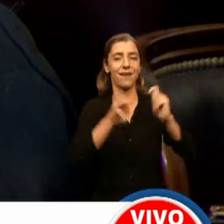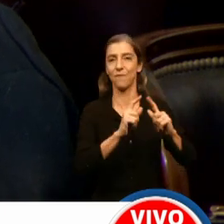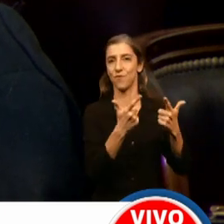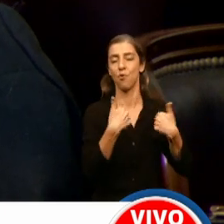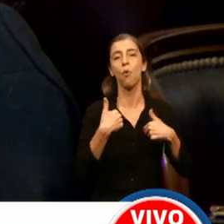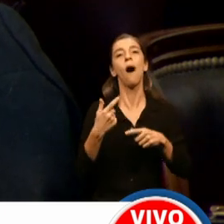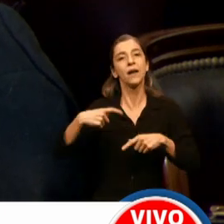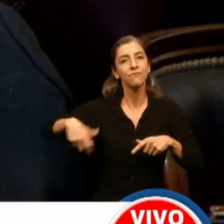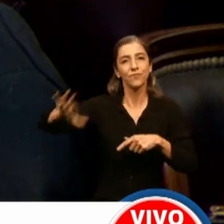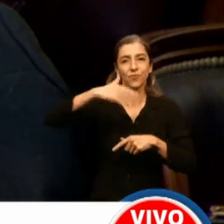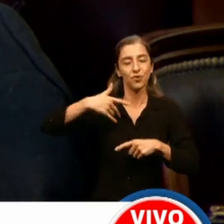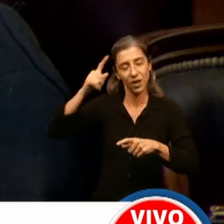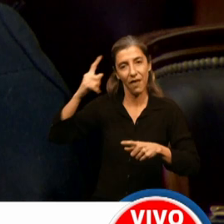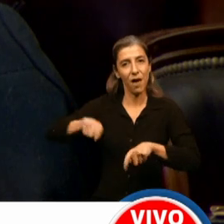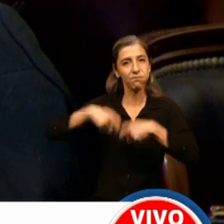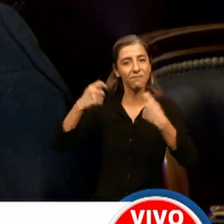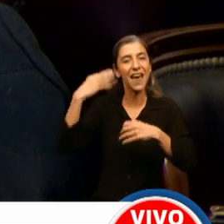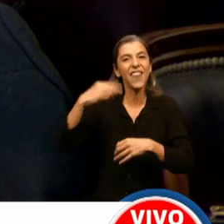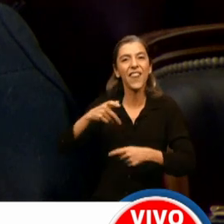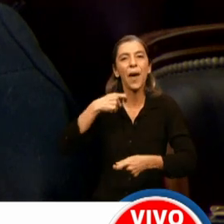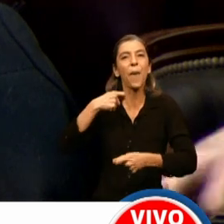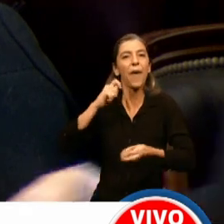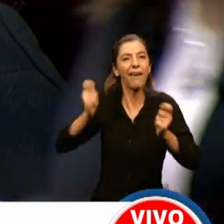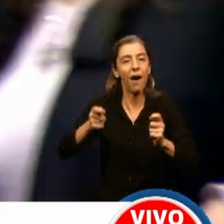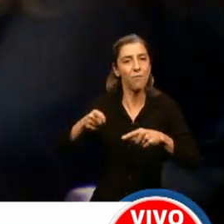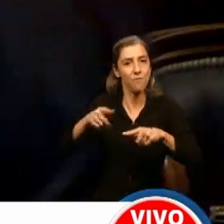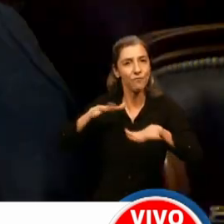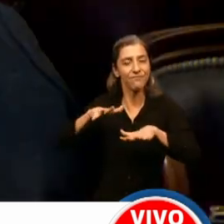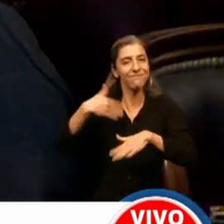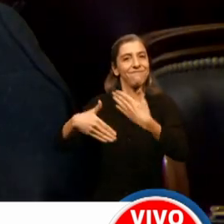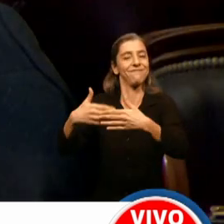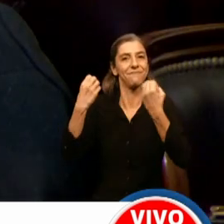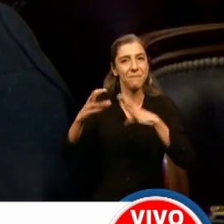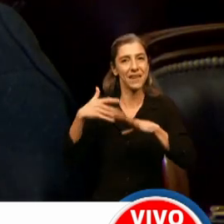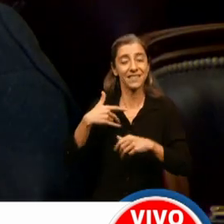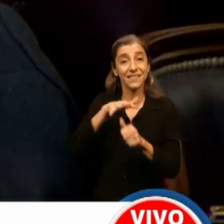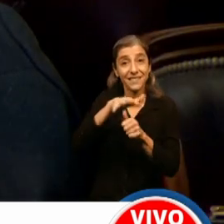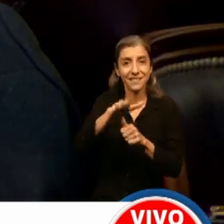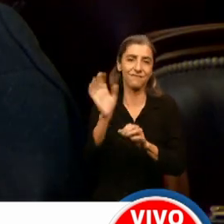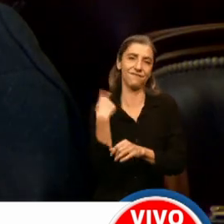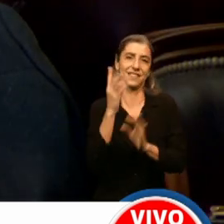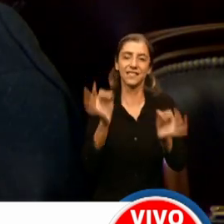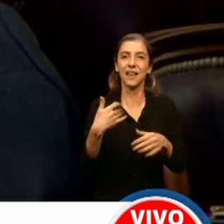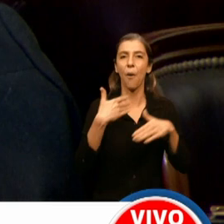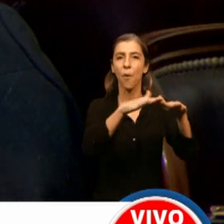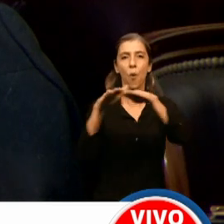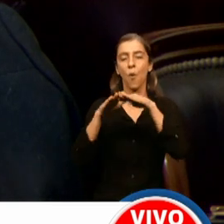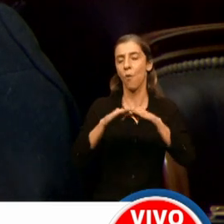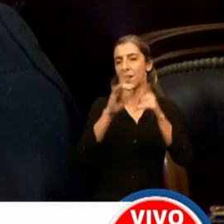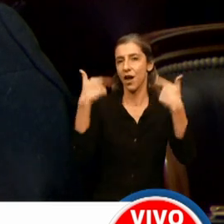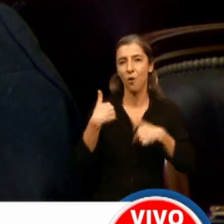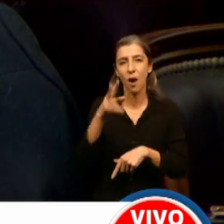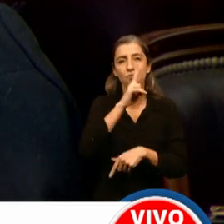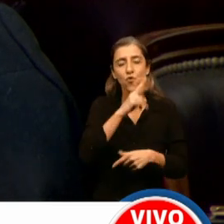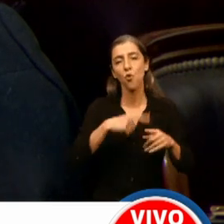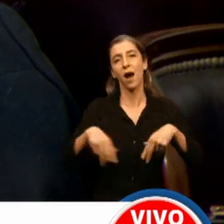y procesos de autonomía en relación a la desigualdad género esto es claro contundente y grave las mujeres lesbianas